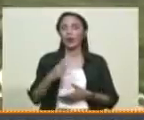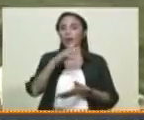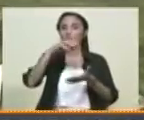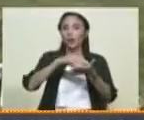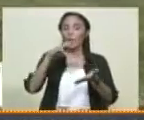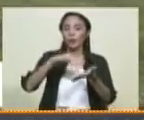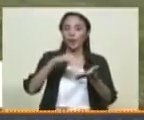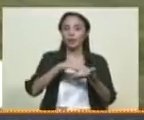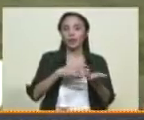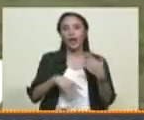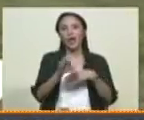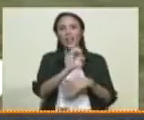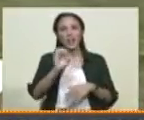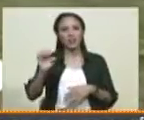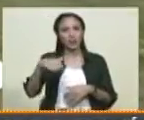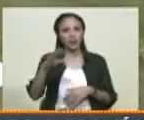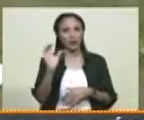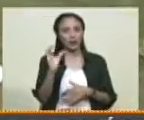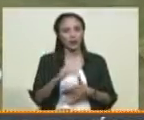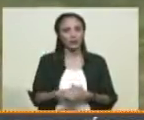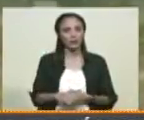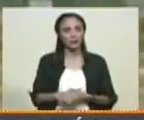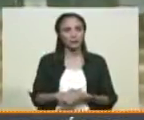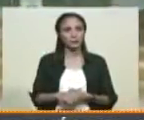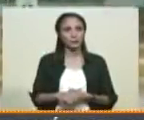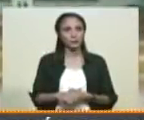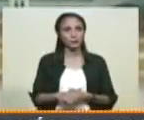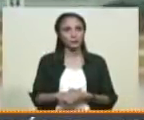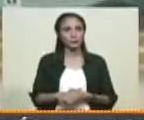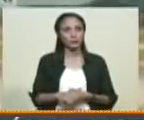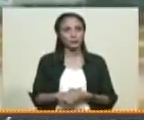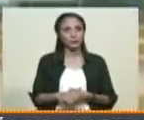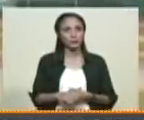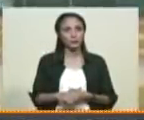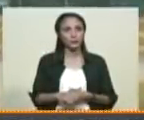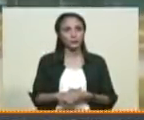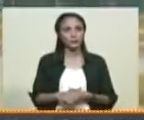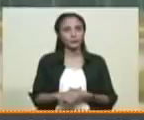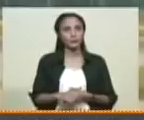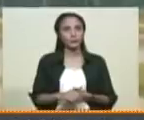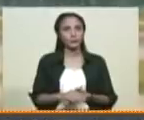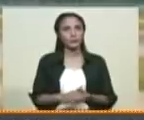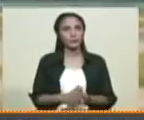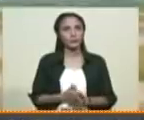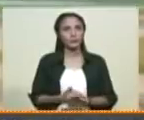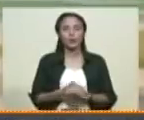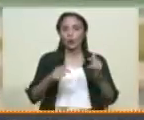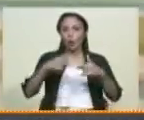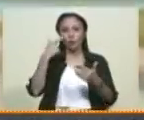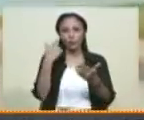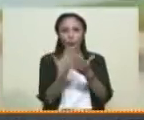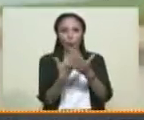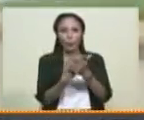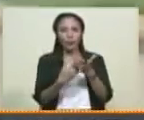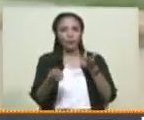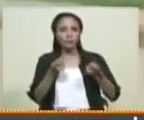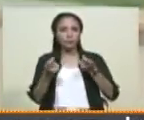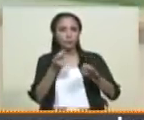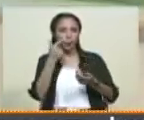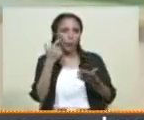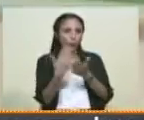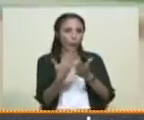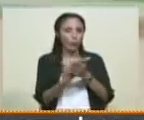este de Caracas. Hoy estamos porque he venido a activar ya la supervisión y